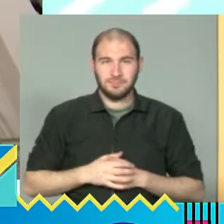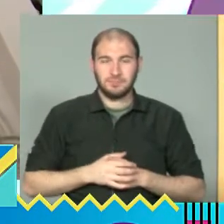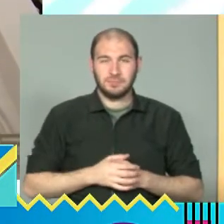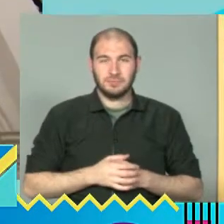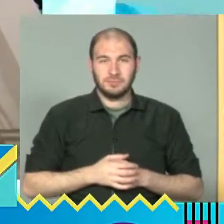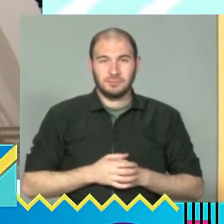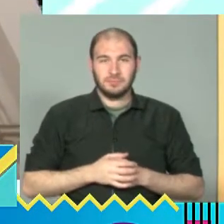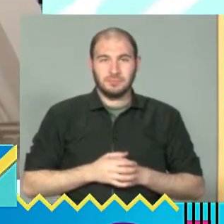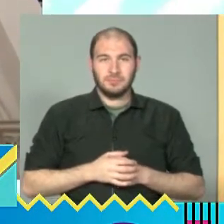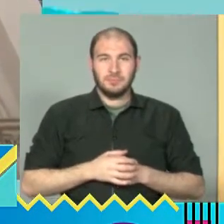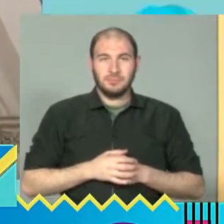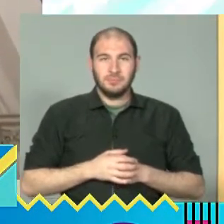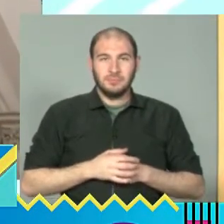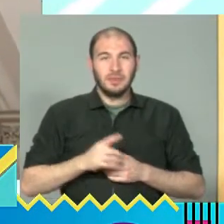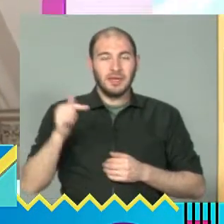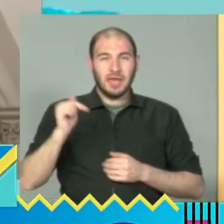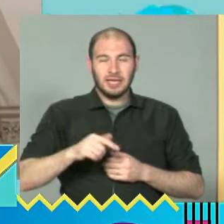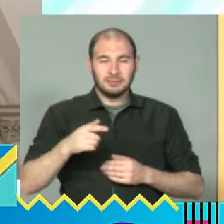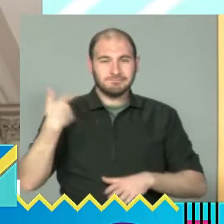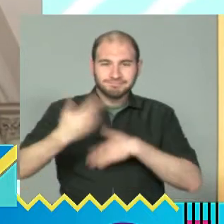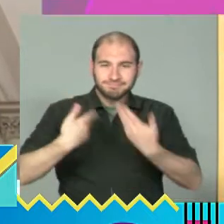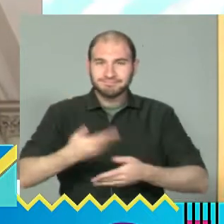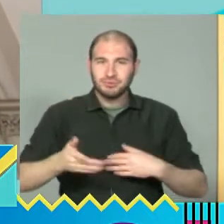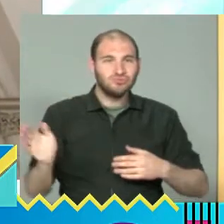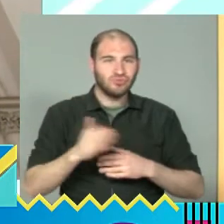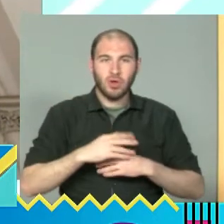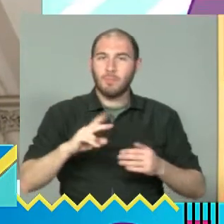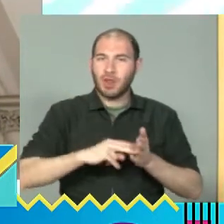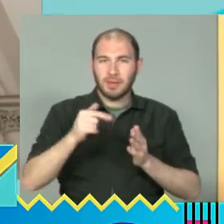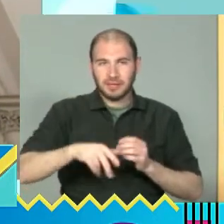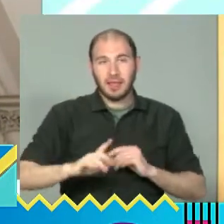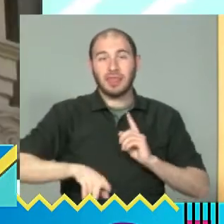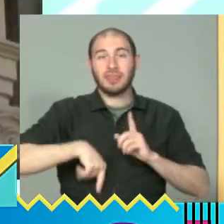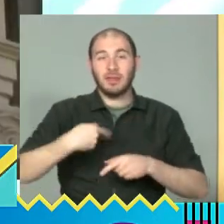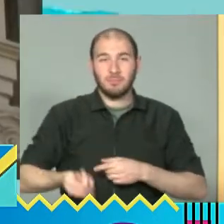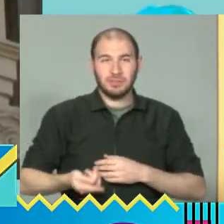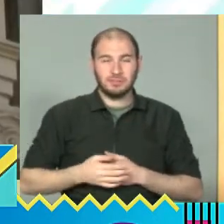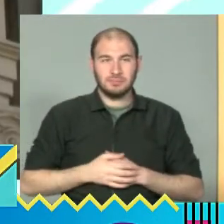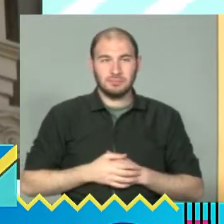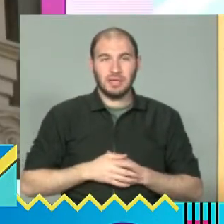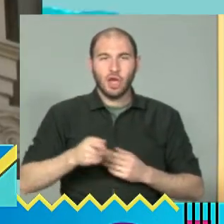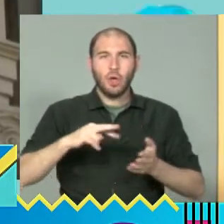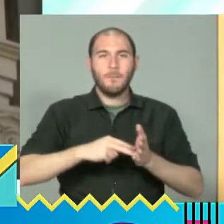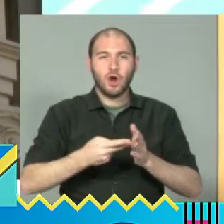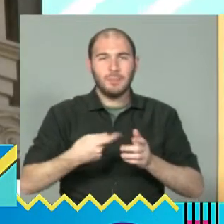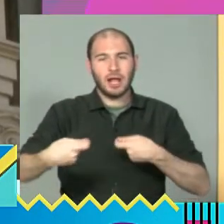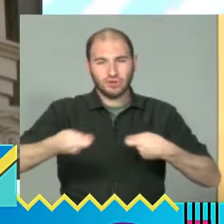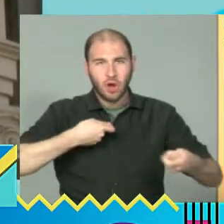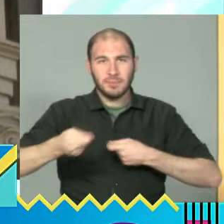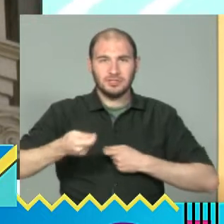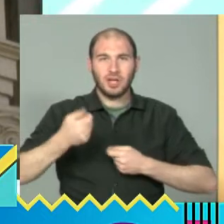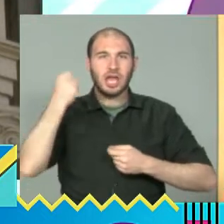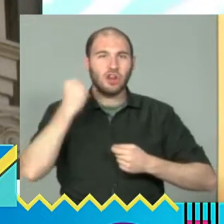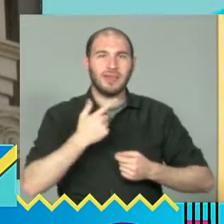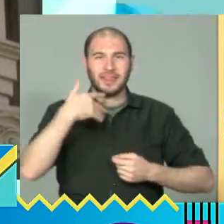ha sido la génesis de toda esta situación. Digo, después hay un claro problema comercial en la